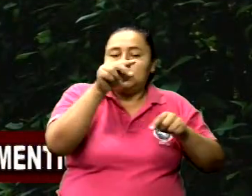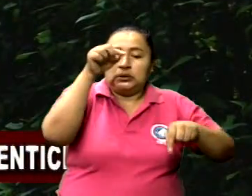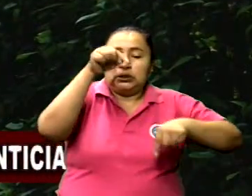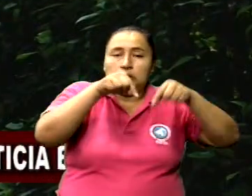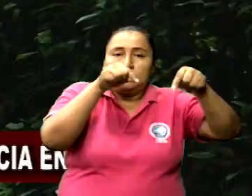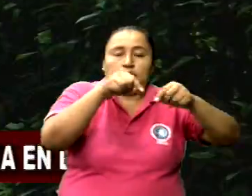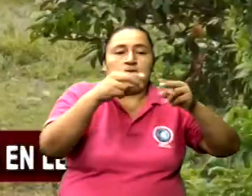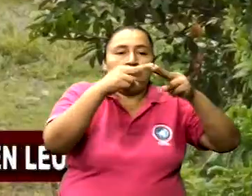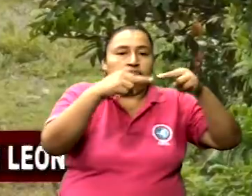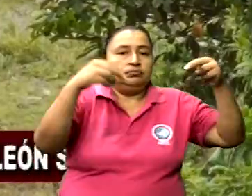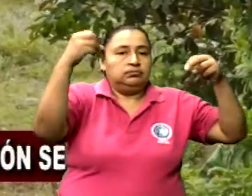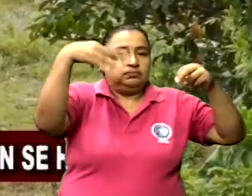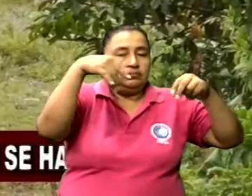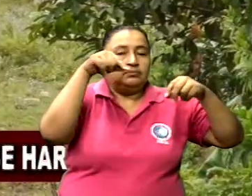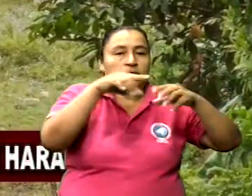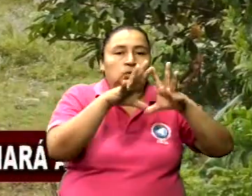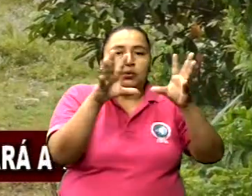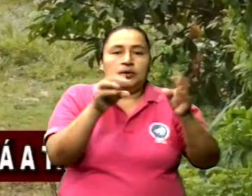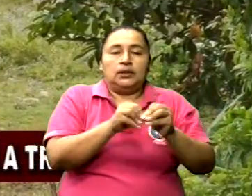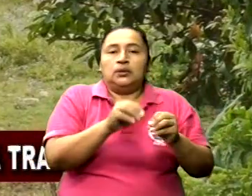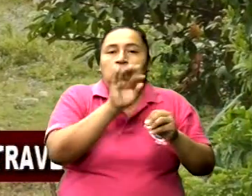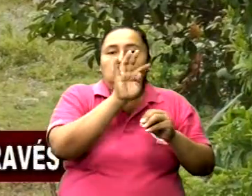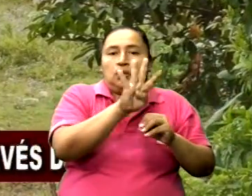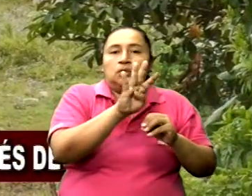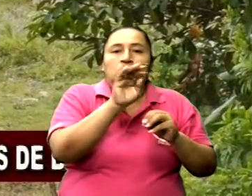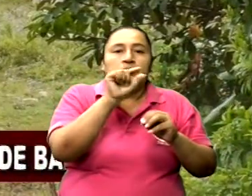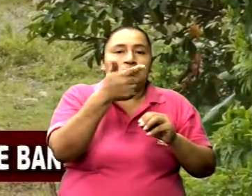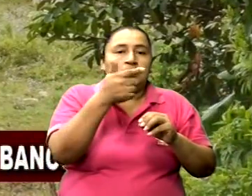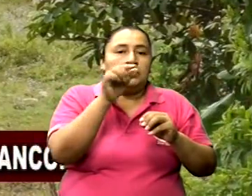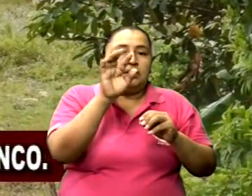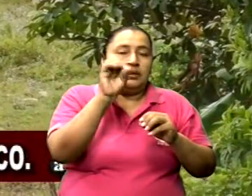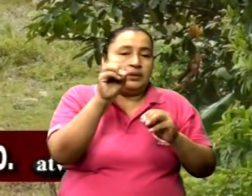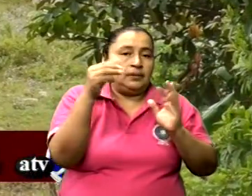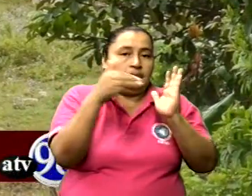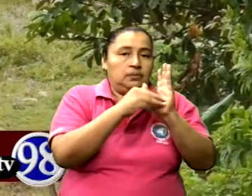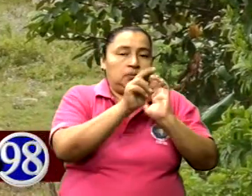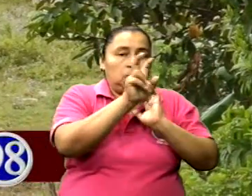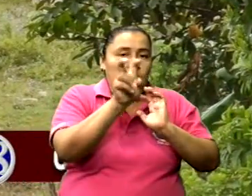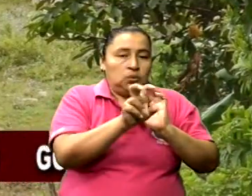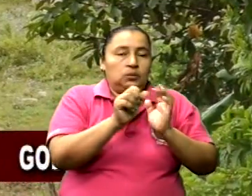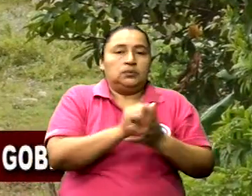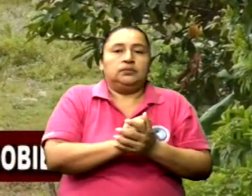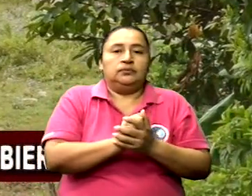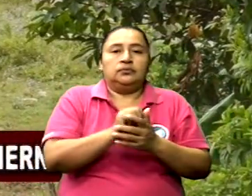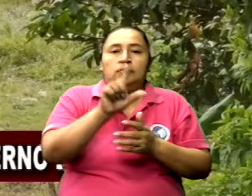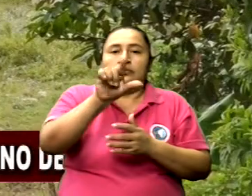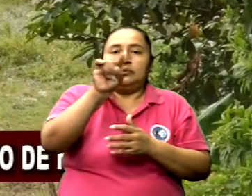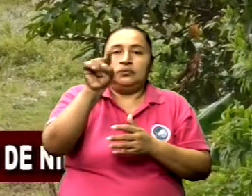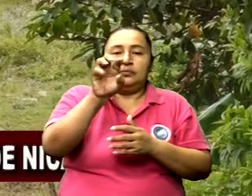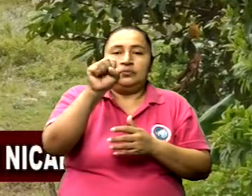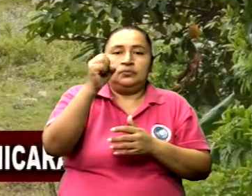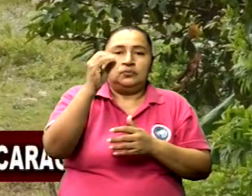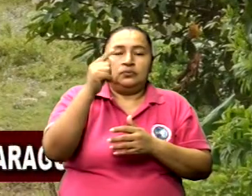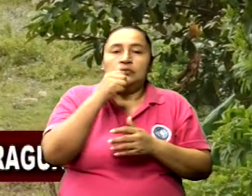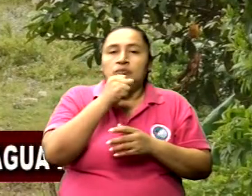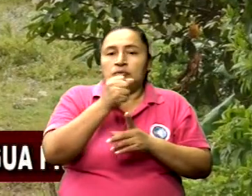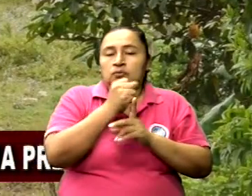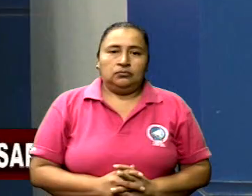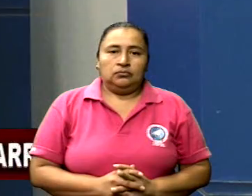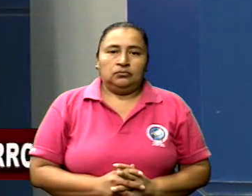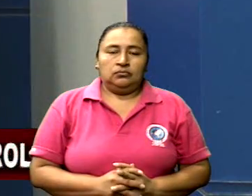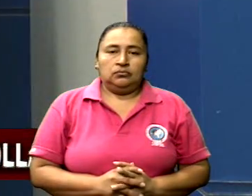de red de distribución con un monto de 470.000 córdobas. Liz Escoto, Noticias Asamblea